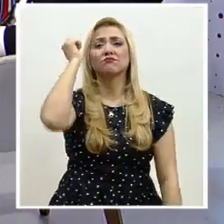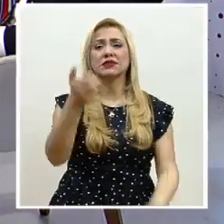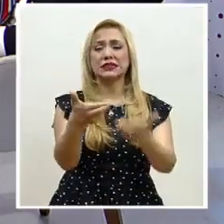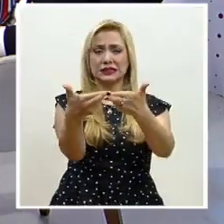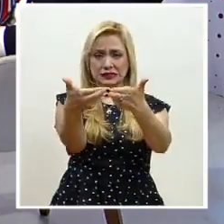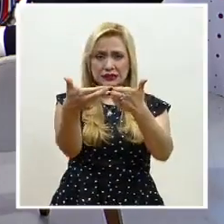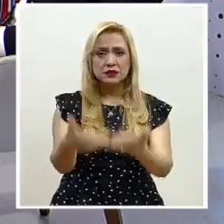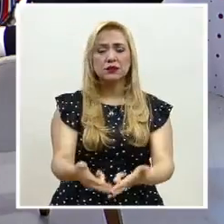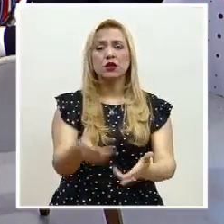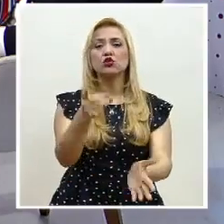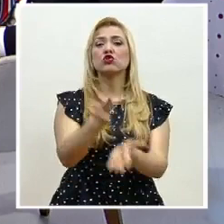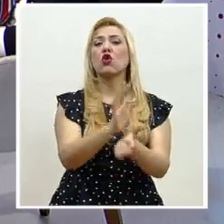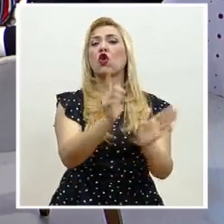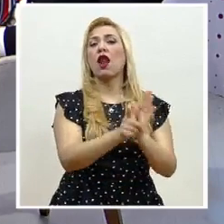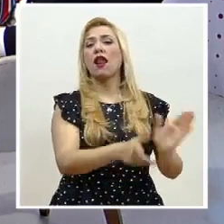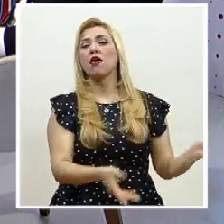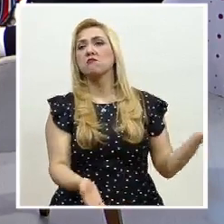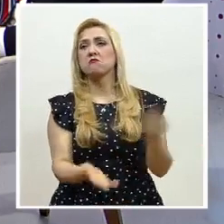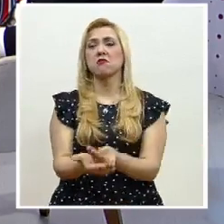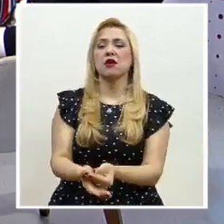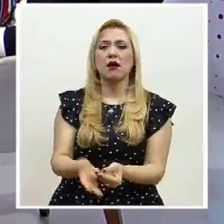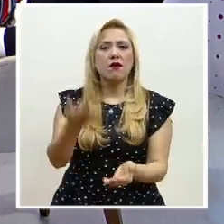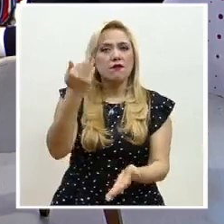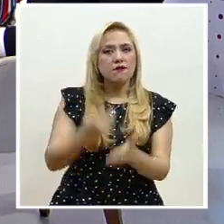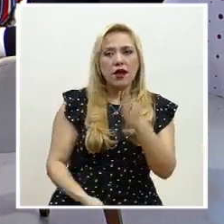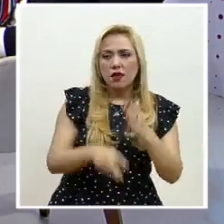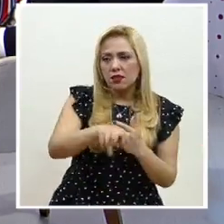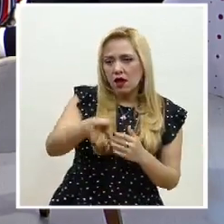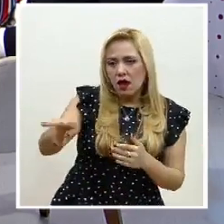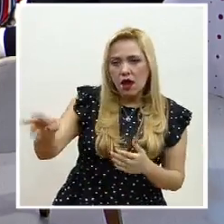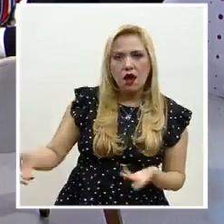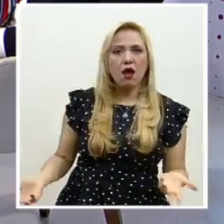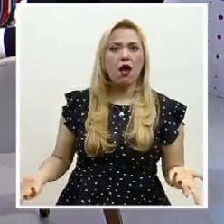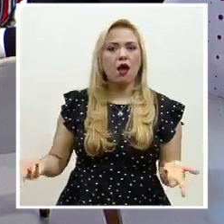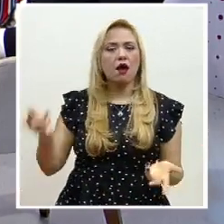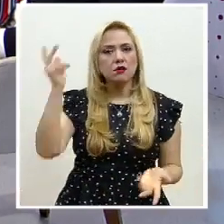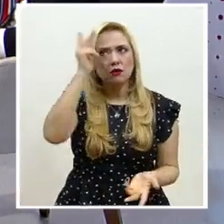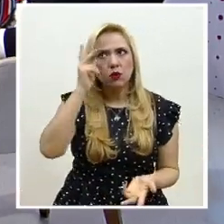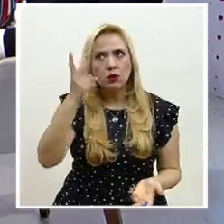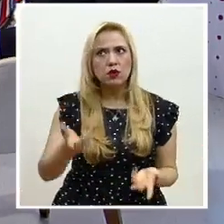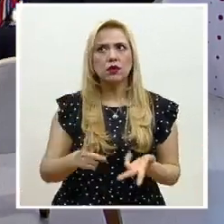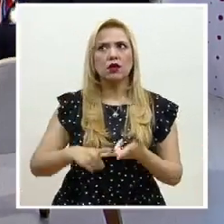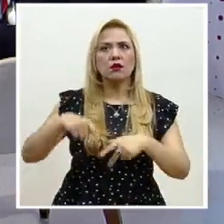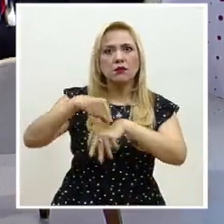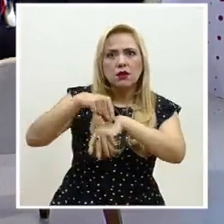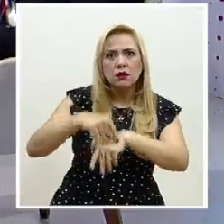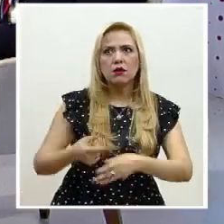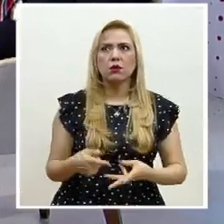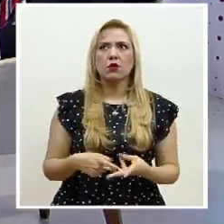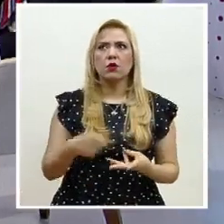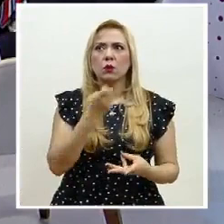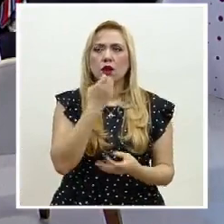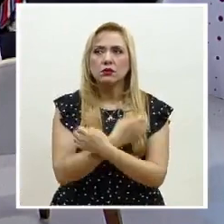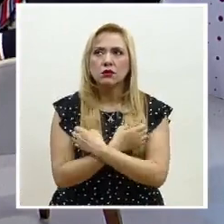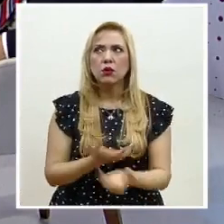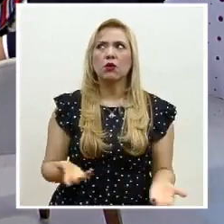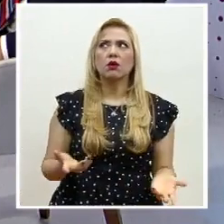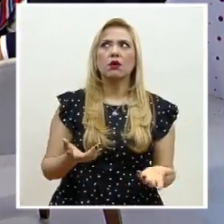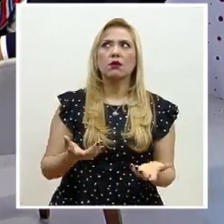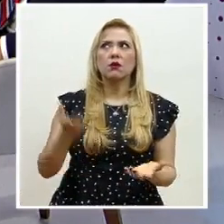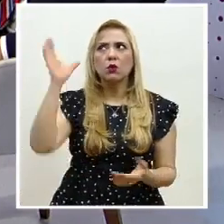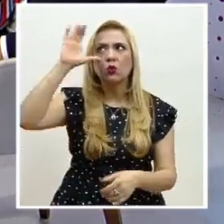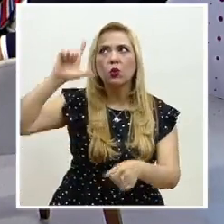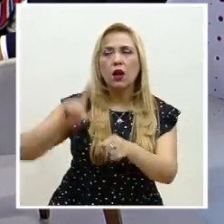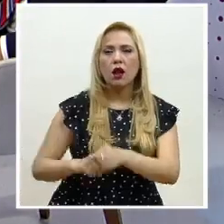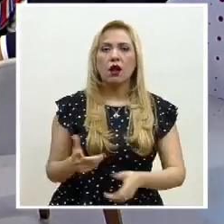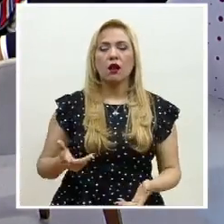tema administrativo, ¿no? Sino como ver también todas estas aristas y estos puntos como en un asterisco, bueno, pues sí, pues un tema administrativo porque involucra algo